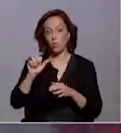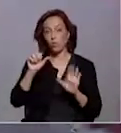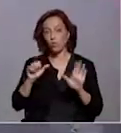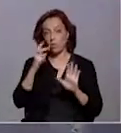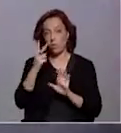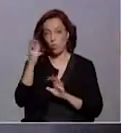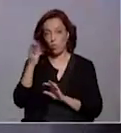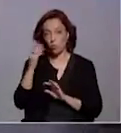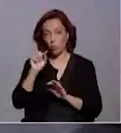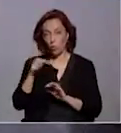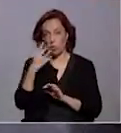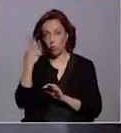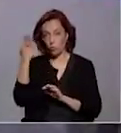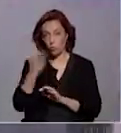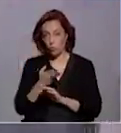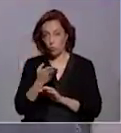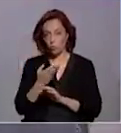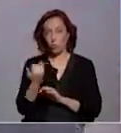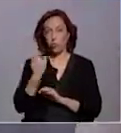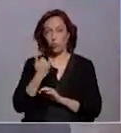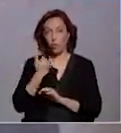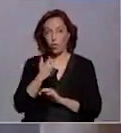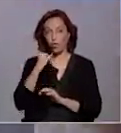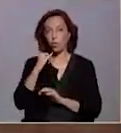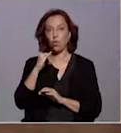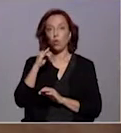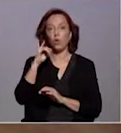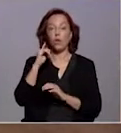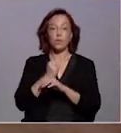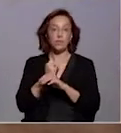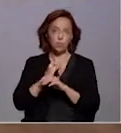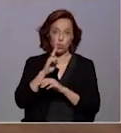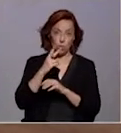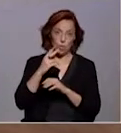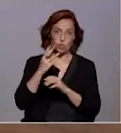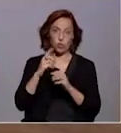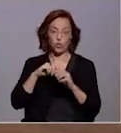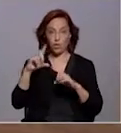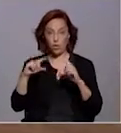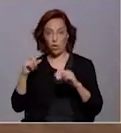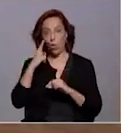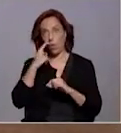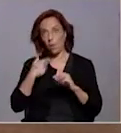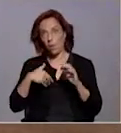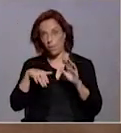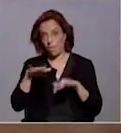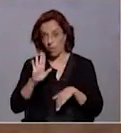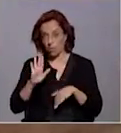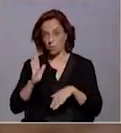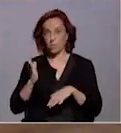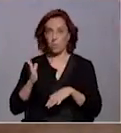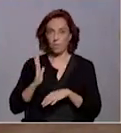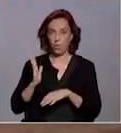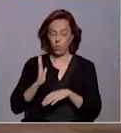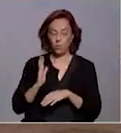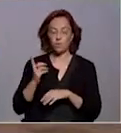4% según datos del instituto nacional de estadística teniendo los hombres una mayor participación que las mujeres el